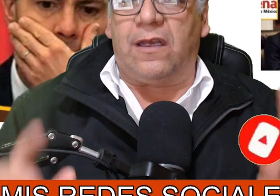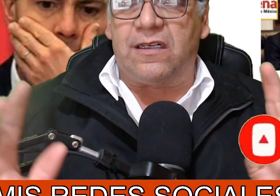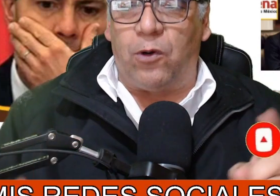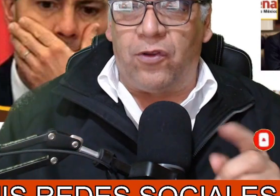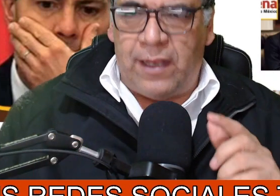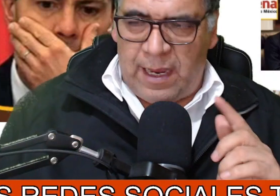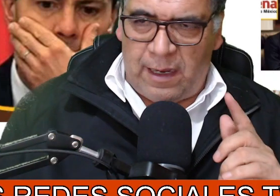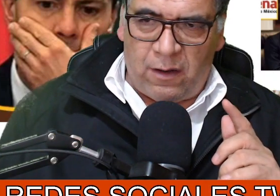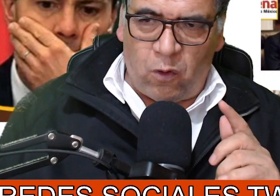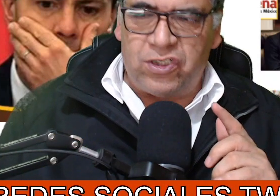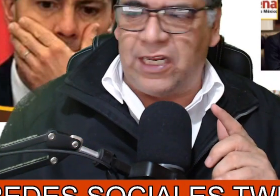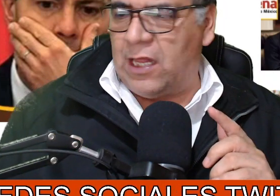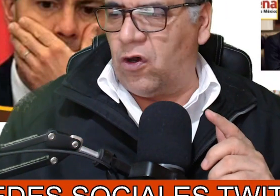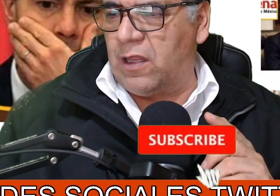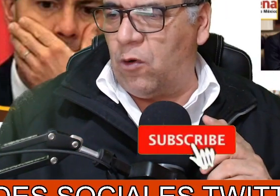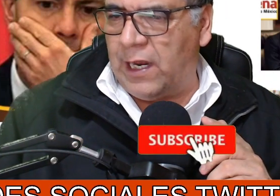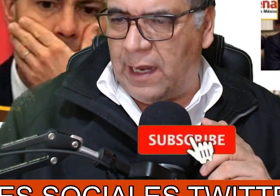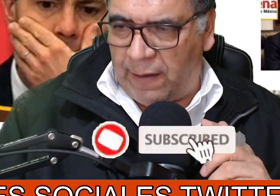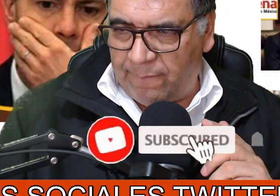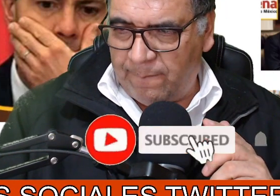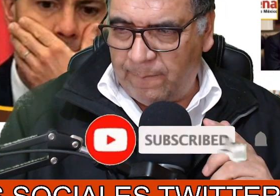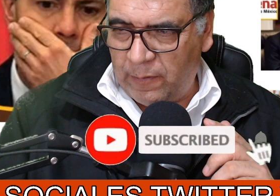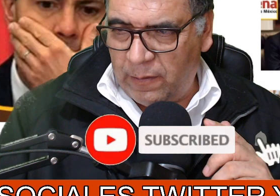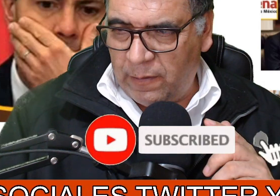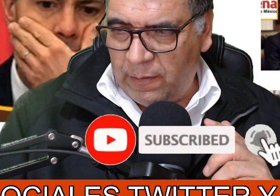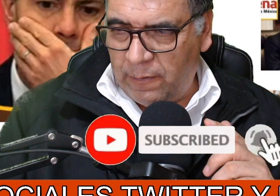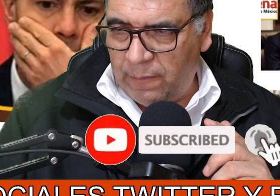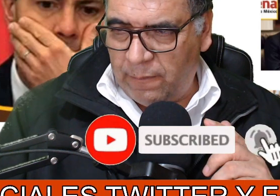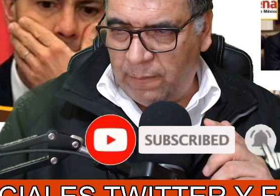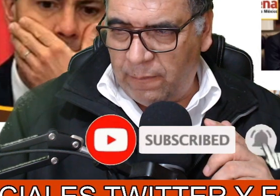le responde un senador de Morena.